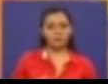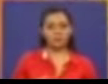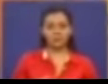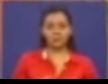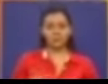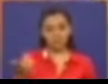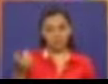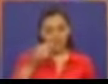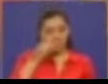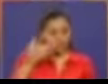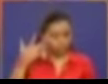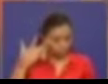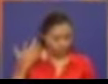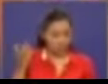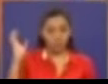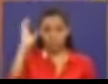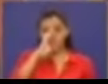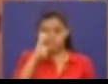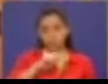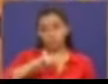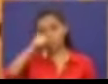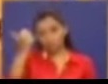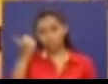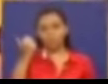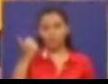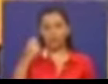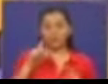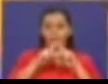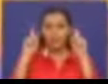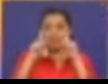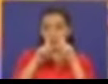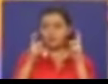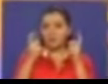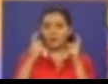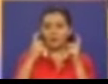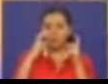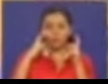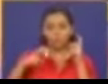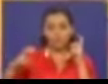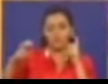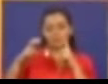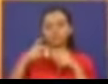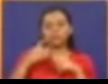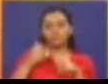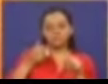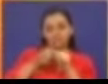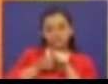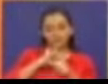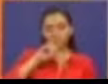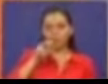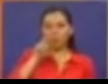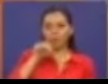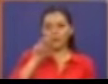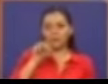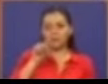pilas, buscar operadores turísticos que consigan charters que lleguen directamente a Jumandi, a la Amazonía.